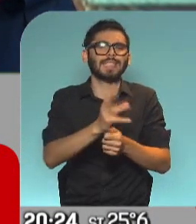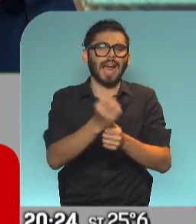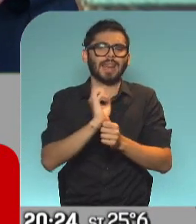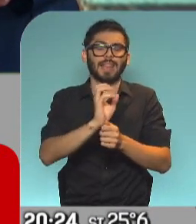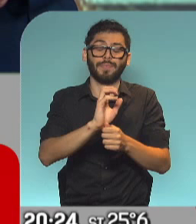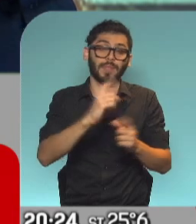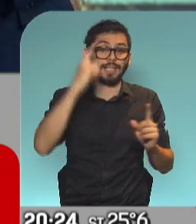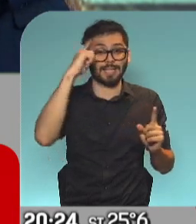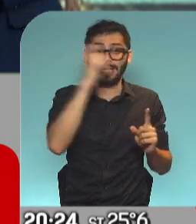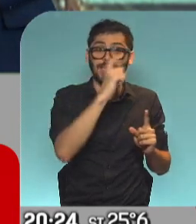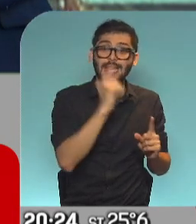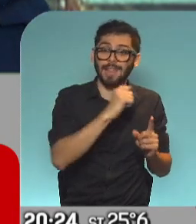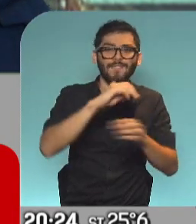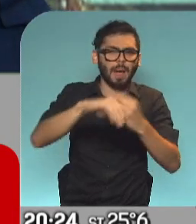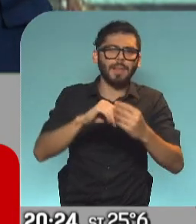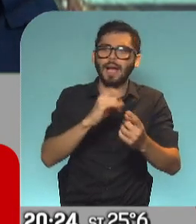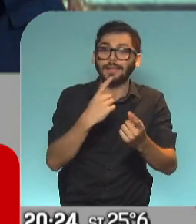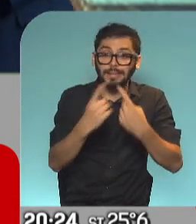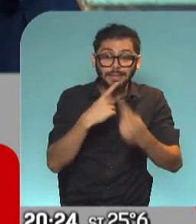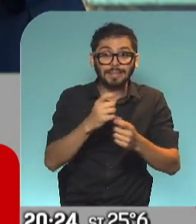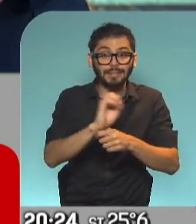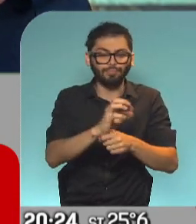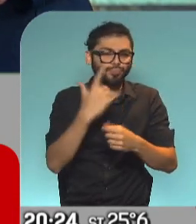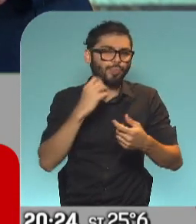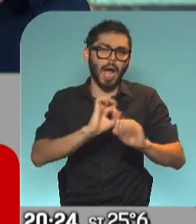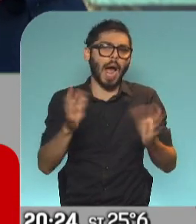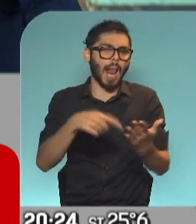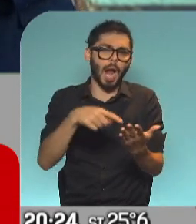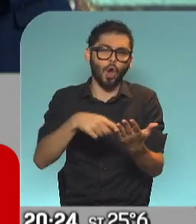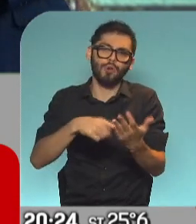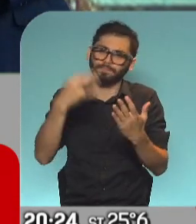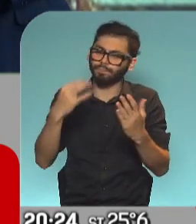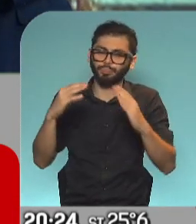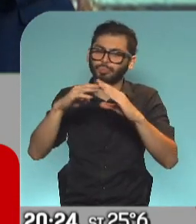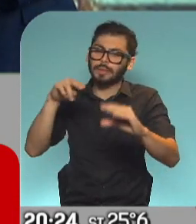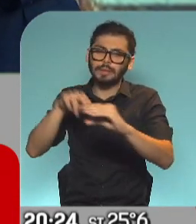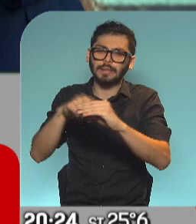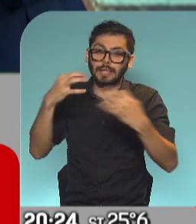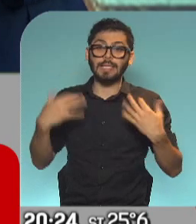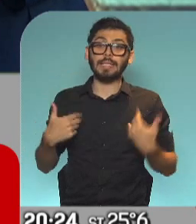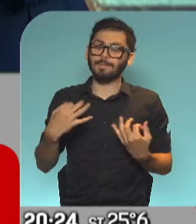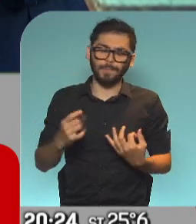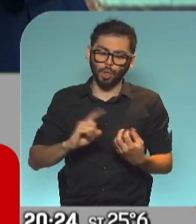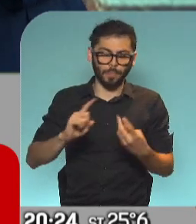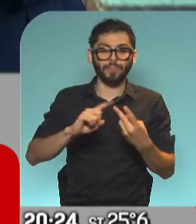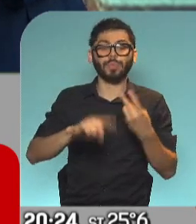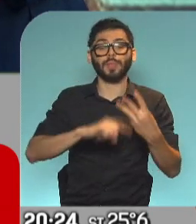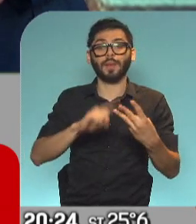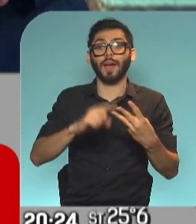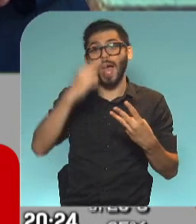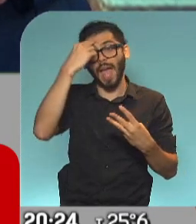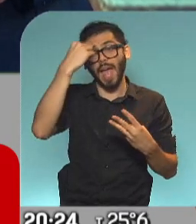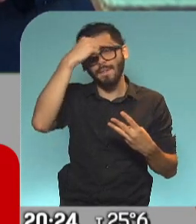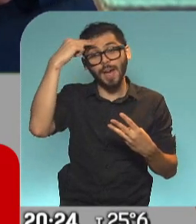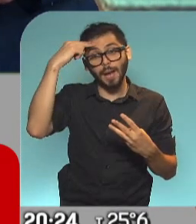psiquiatra con el entorno familiar, y finalmente hoy la expresión del abogado de la enfermera termina de ratificar esto.